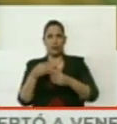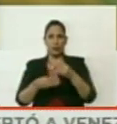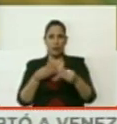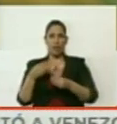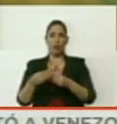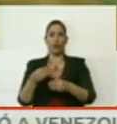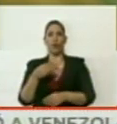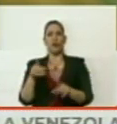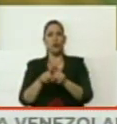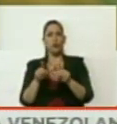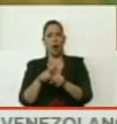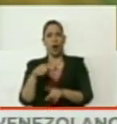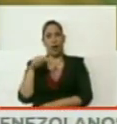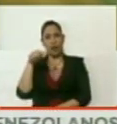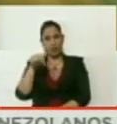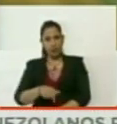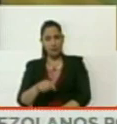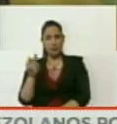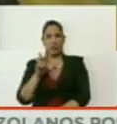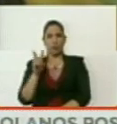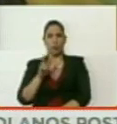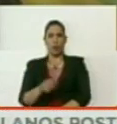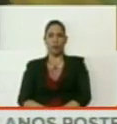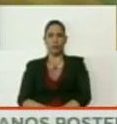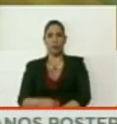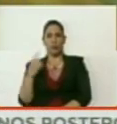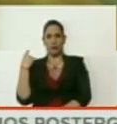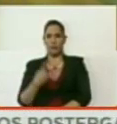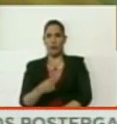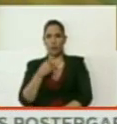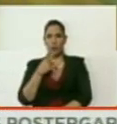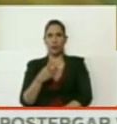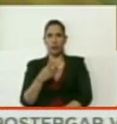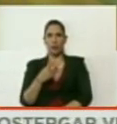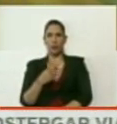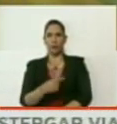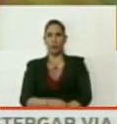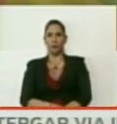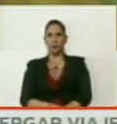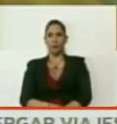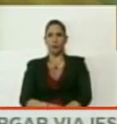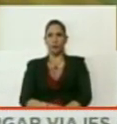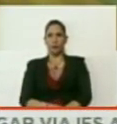hacer aquí en Venezuela. Y hay que decirlo, y insistimos siempre,